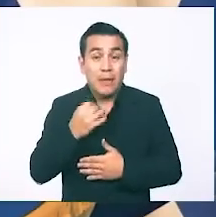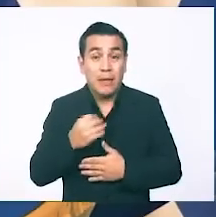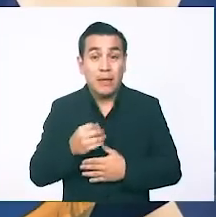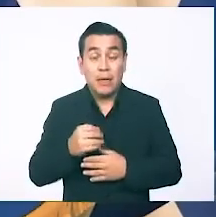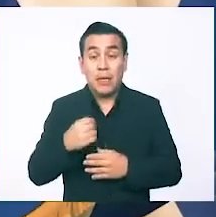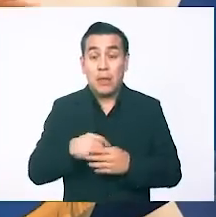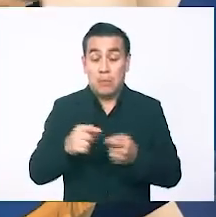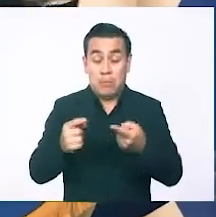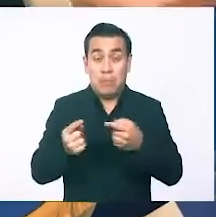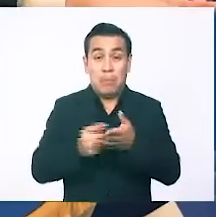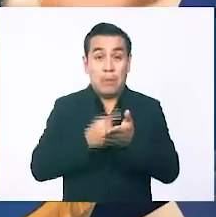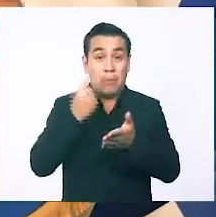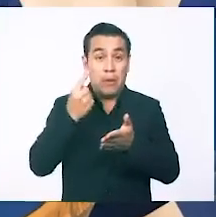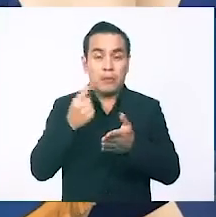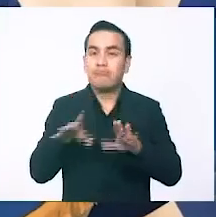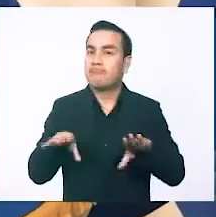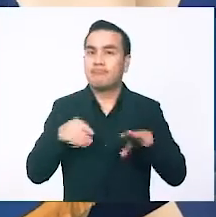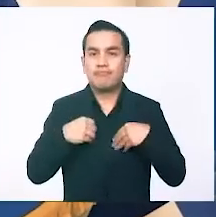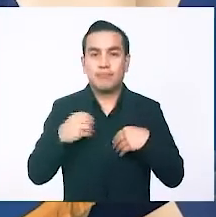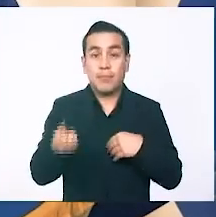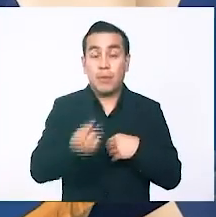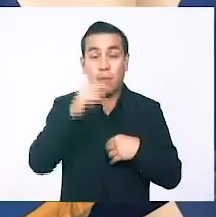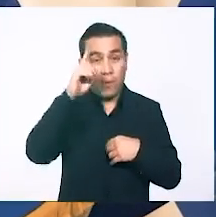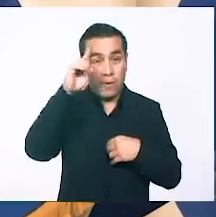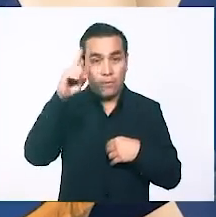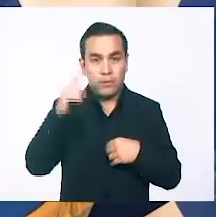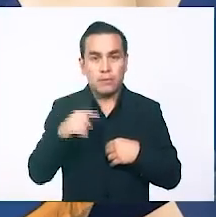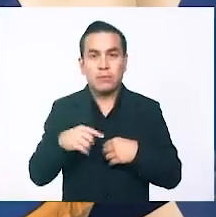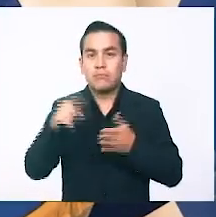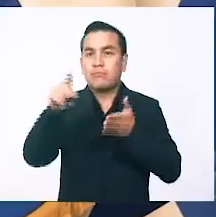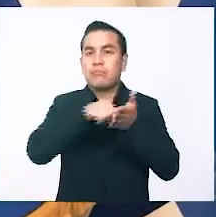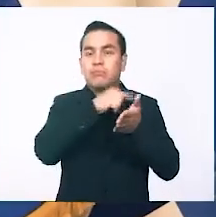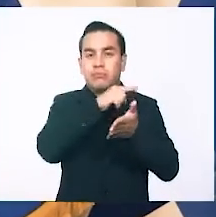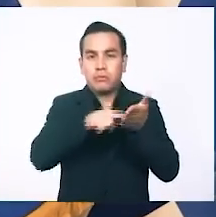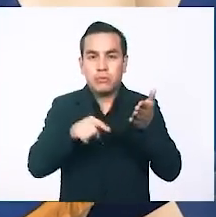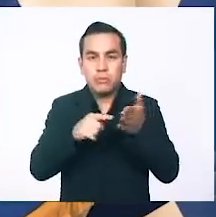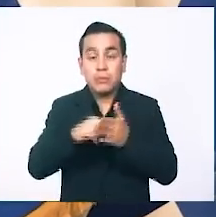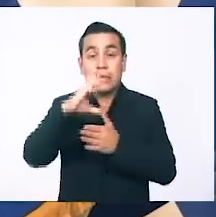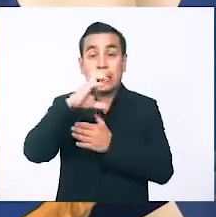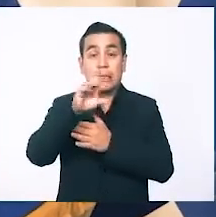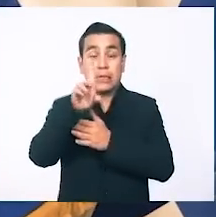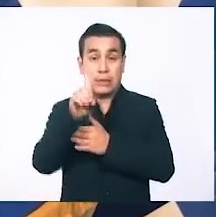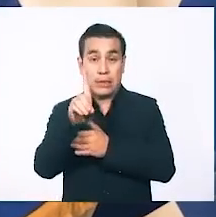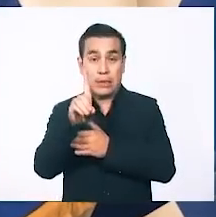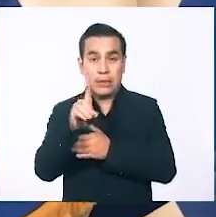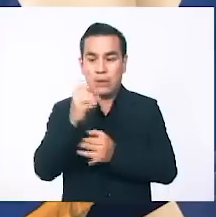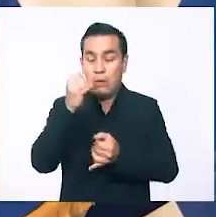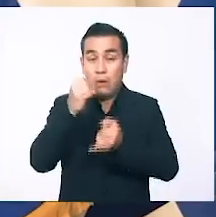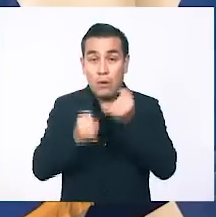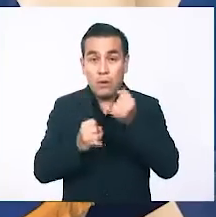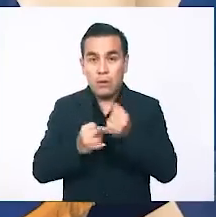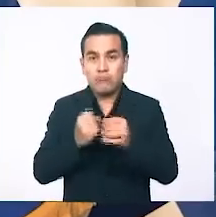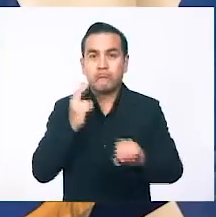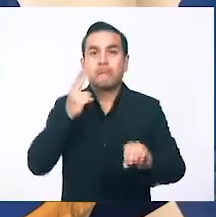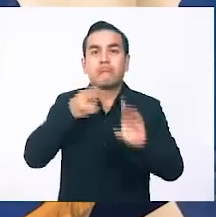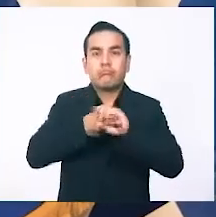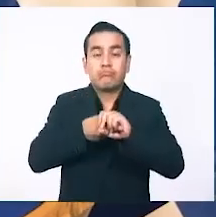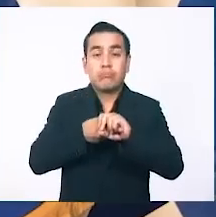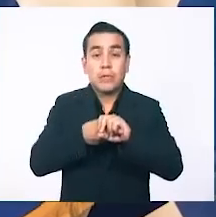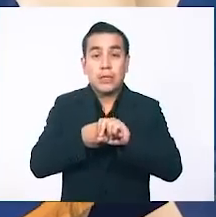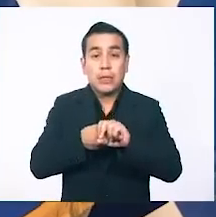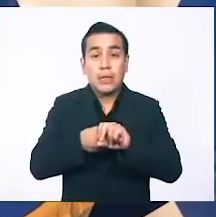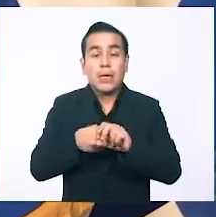me cancelaron, no me inscribieron nuestro partido. Nos cancelaron el partido en el cual me inscribí y a último minuto nos tuvimos que inscribir a otro para que nos